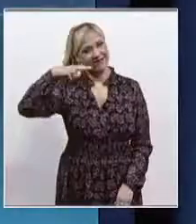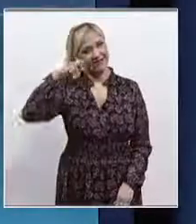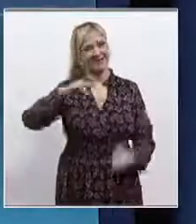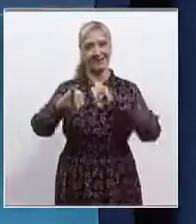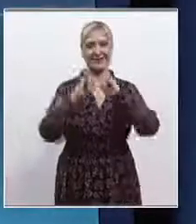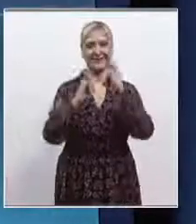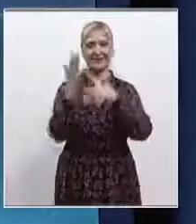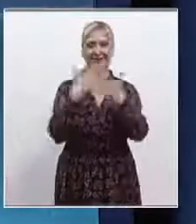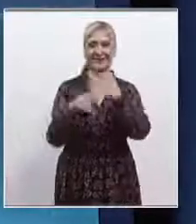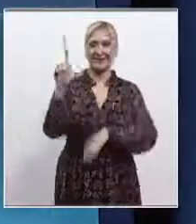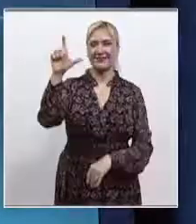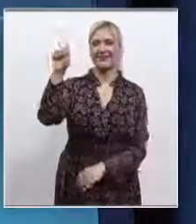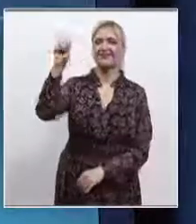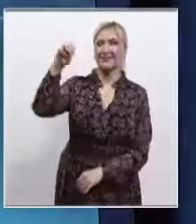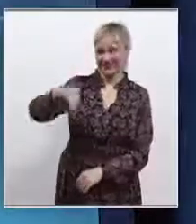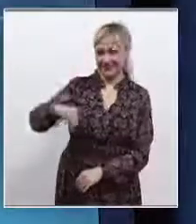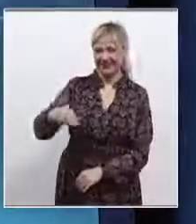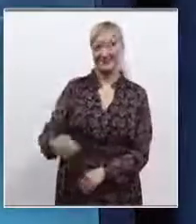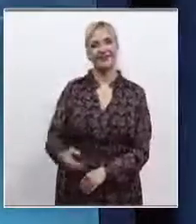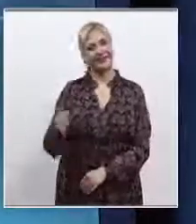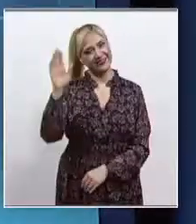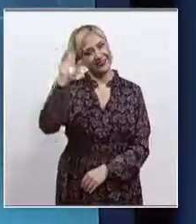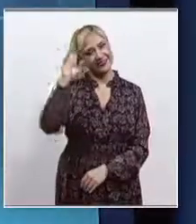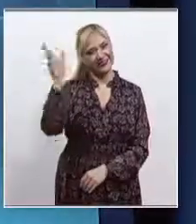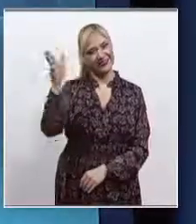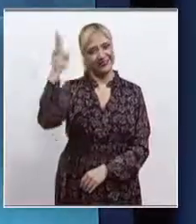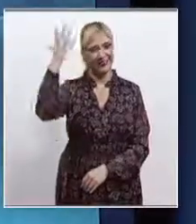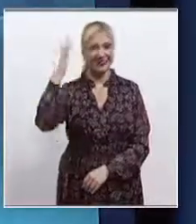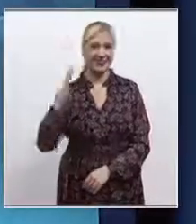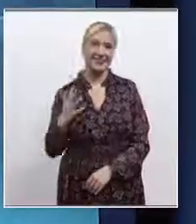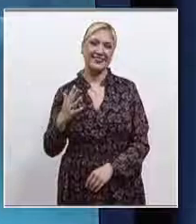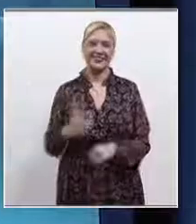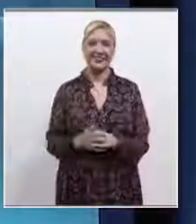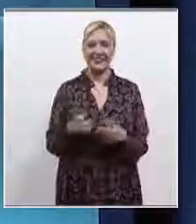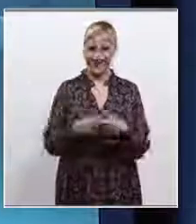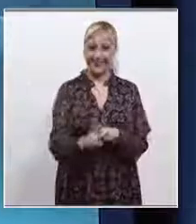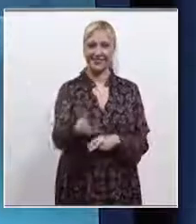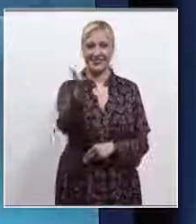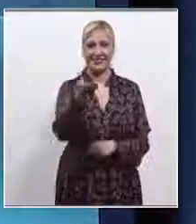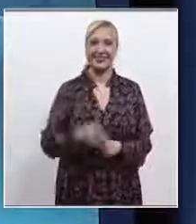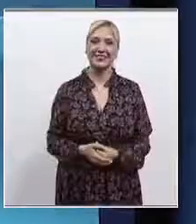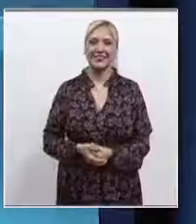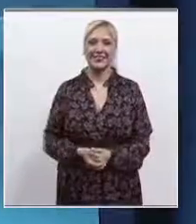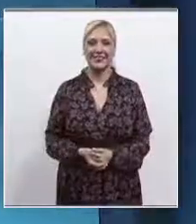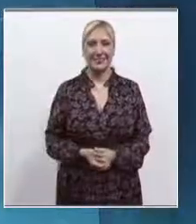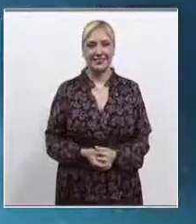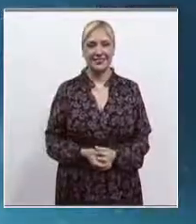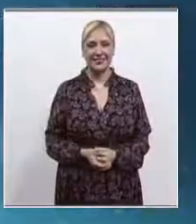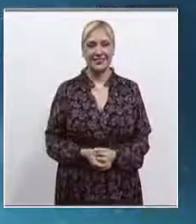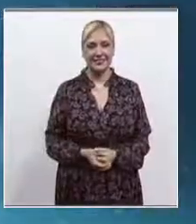en la interpretación en lengua de señas mexicana. Hola Nidia. Y es así como iniciamos.